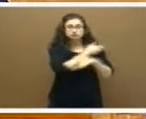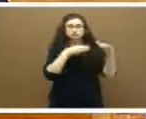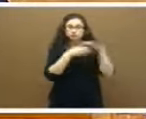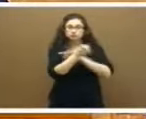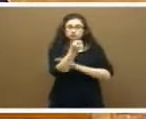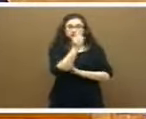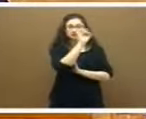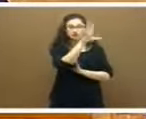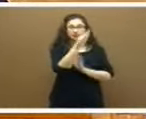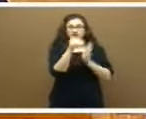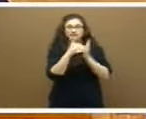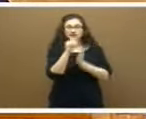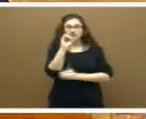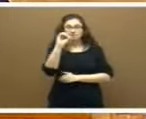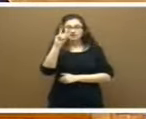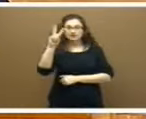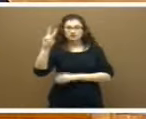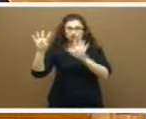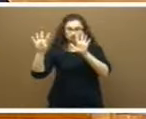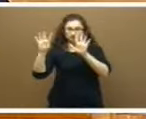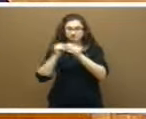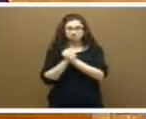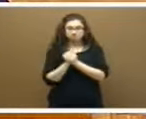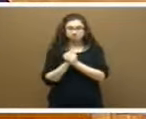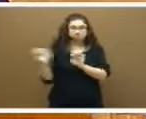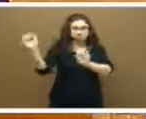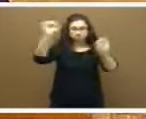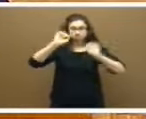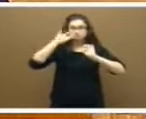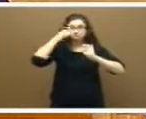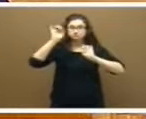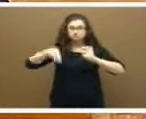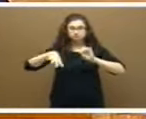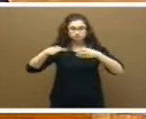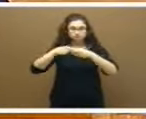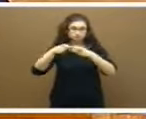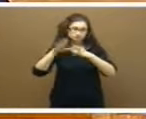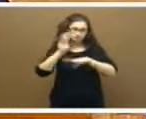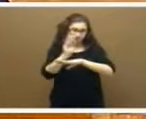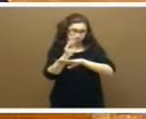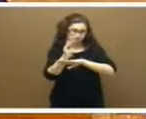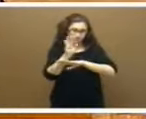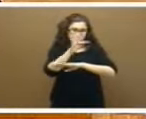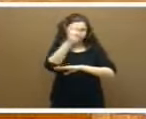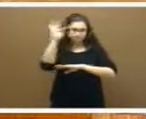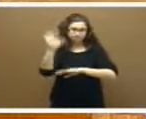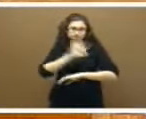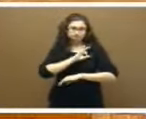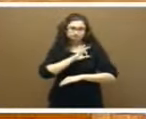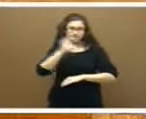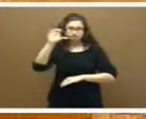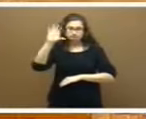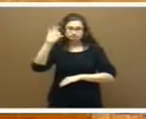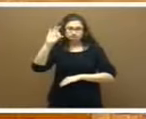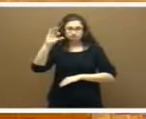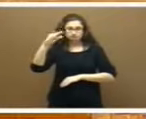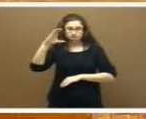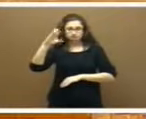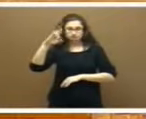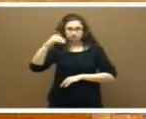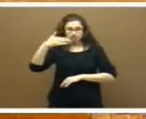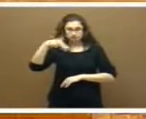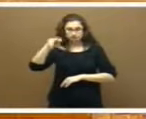número 15.029. Para la defensa, por parte del citado Grupo Parlamentario, tiene la palabra el señor Escribano Sánchez,